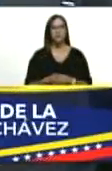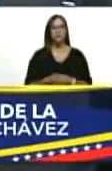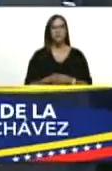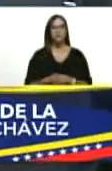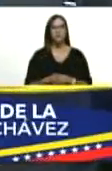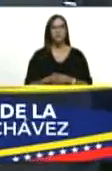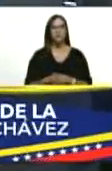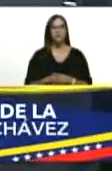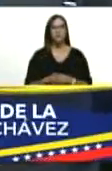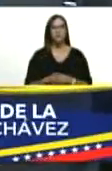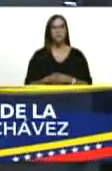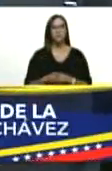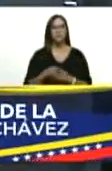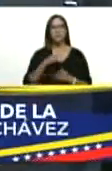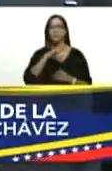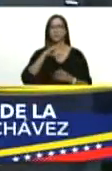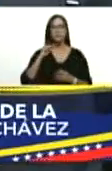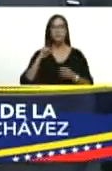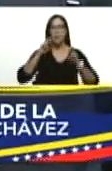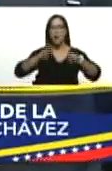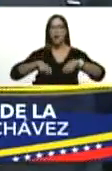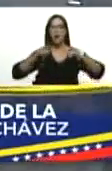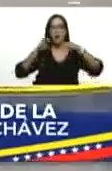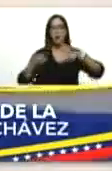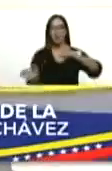no aró en el mar.